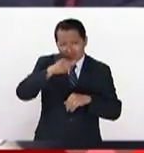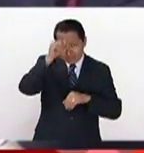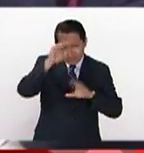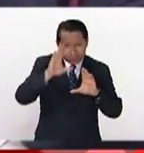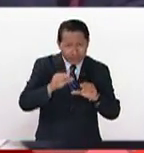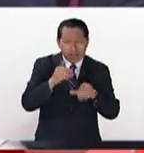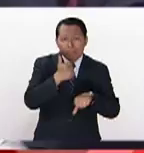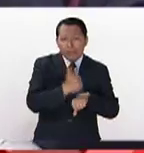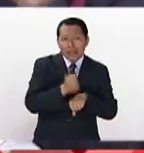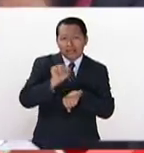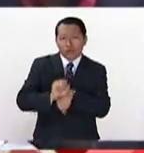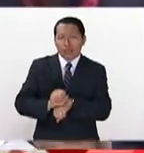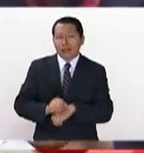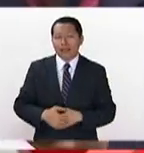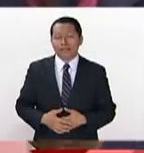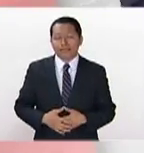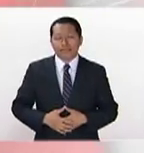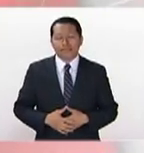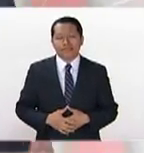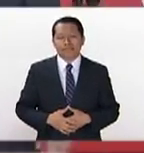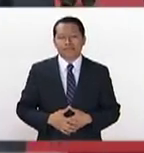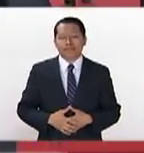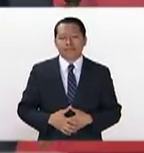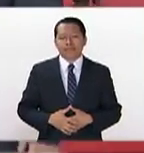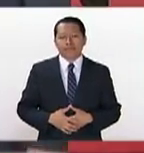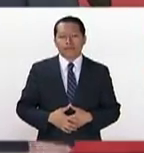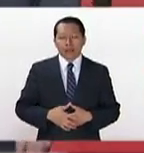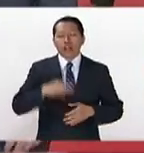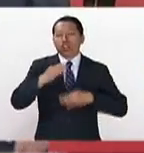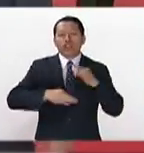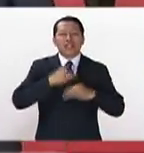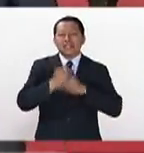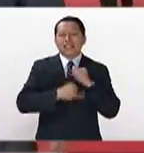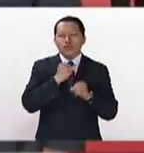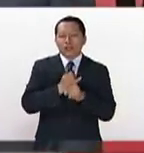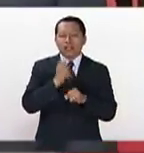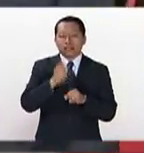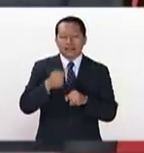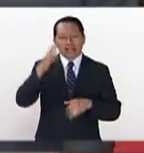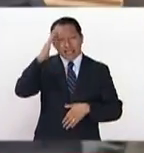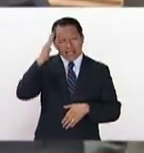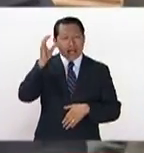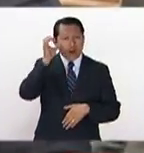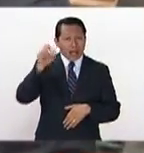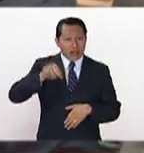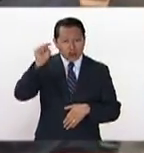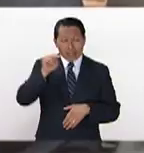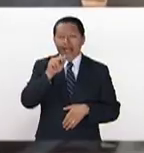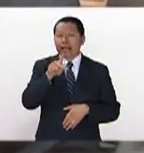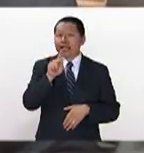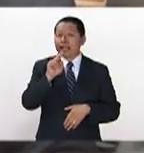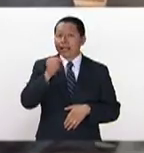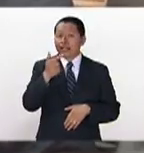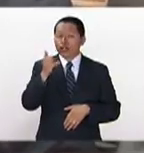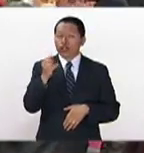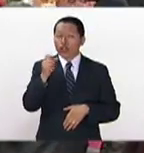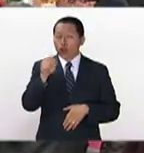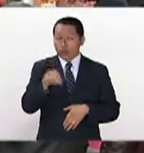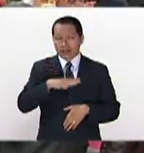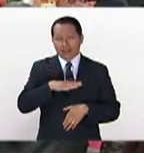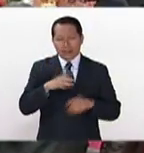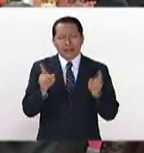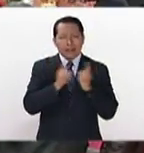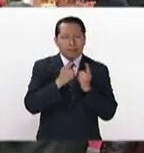alfabetización primaria y secundaria. En noticias internacionales, el líder de Corea del Norte, Kim Jong-un, se reunió